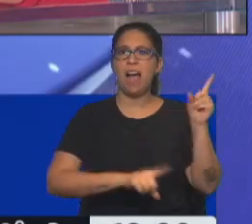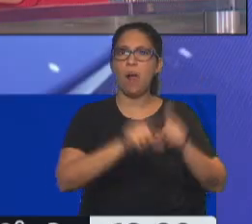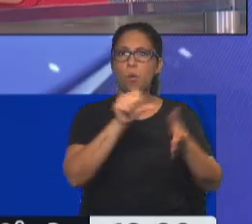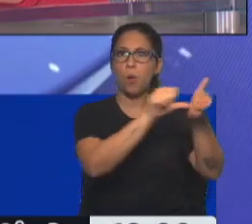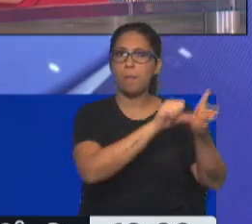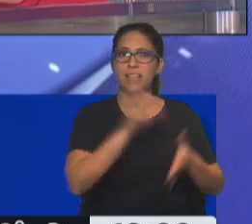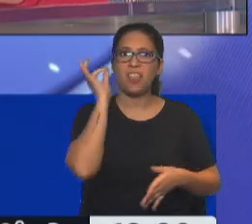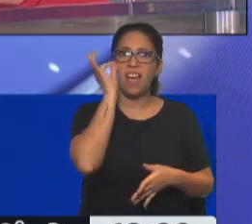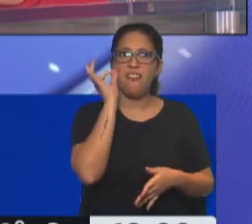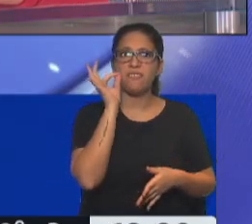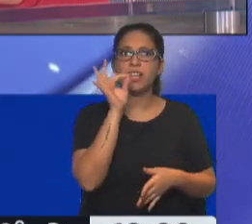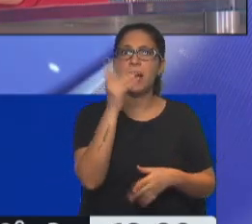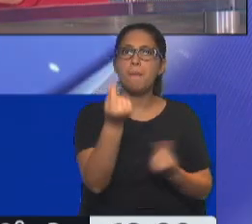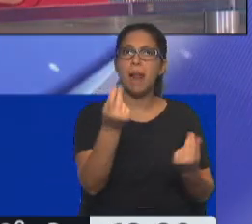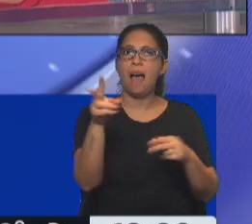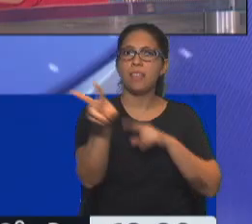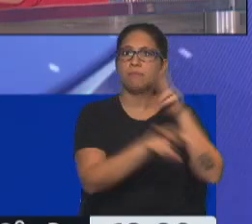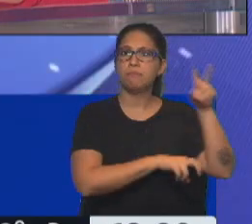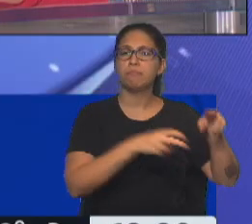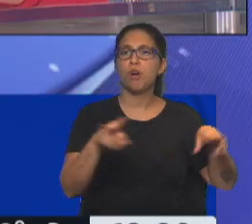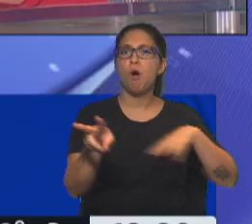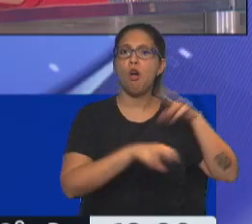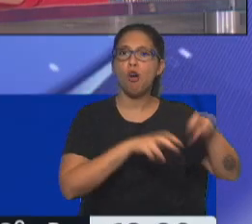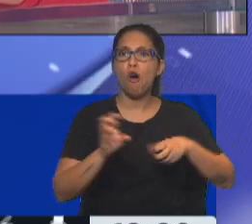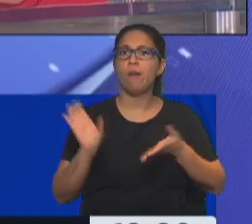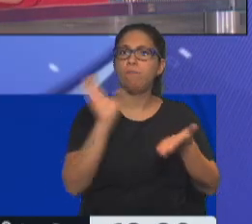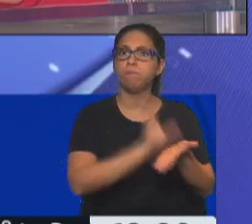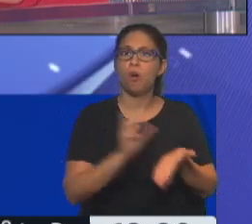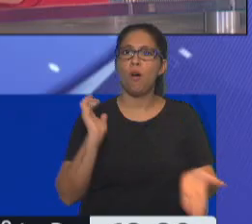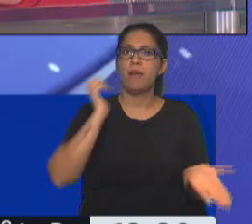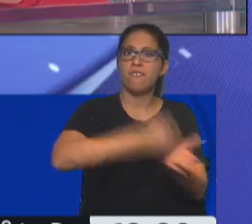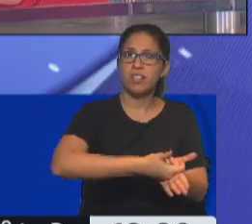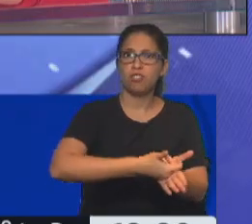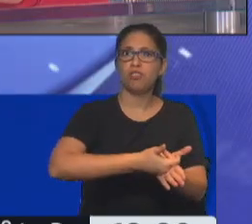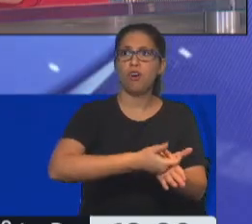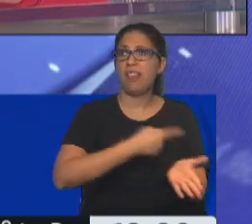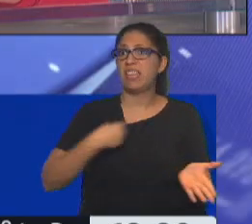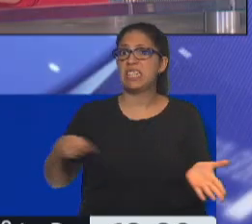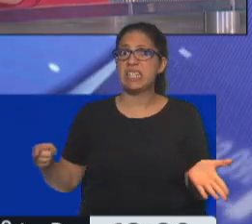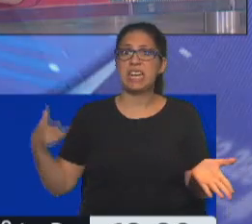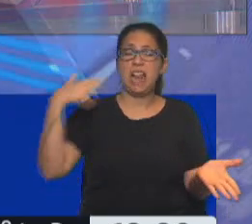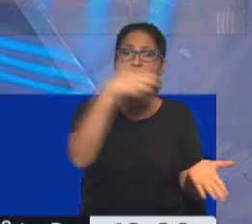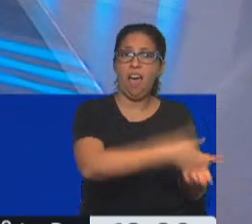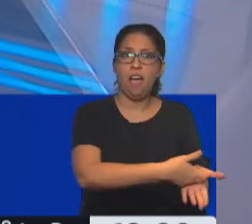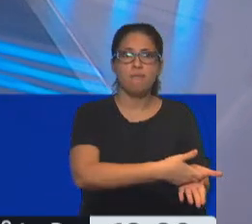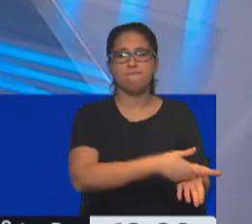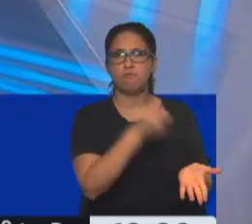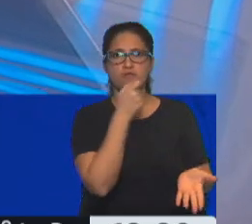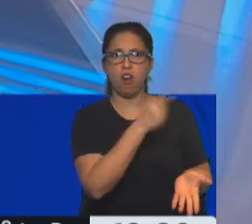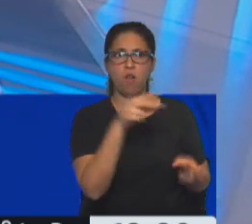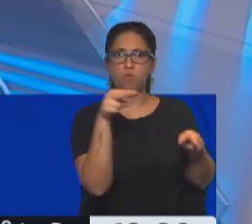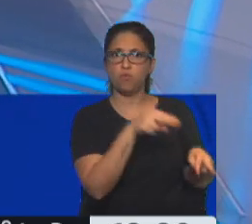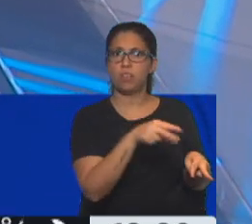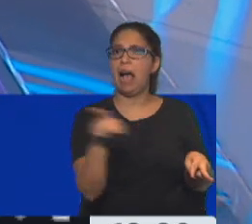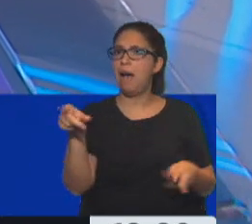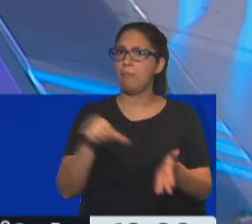países africanos, en este momento de China, en lo que tiene que ver incluso con las obras de infraestructura y demás. Sí. En ese contexto, bueno, es, digamos, interesante también para